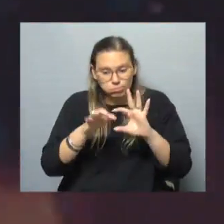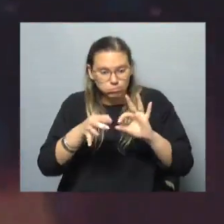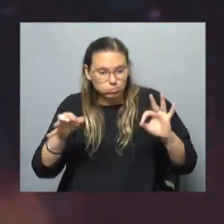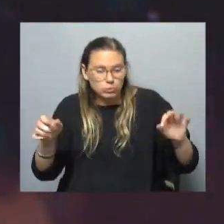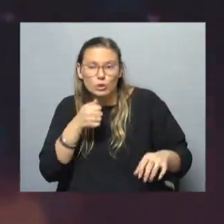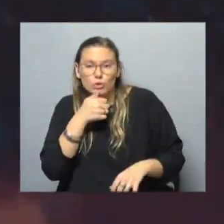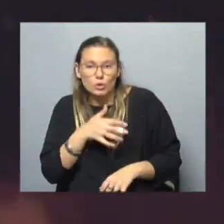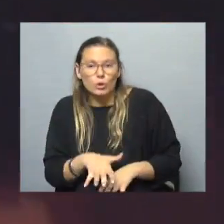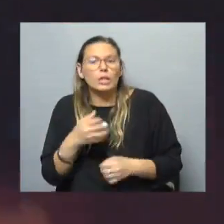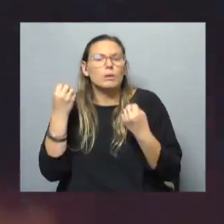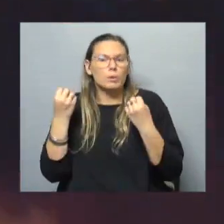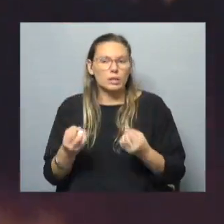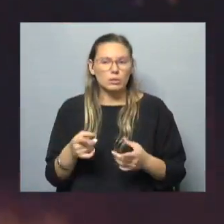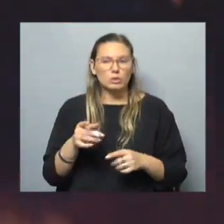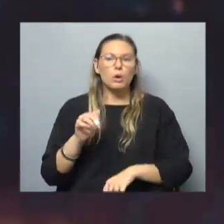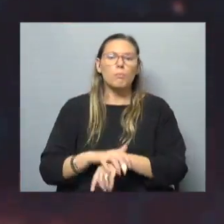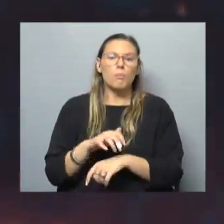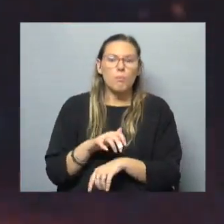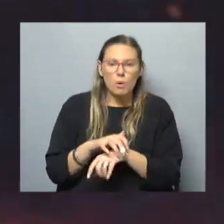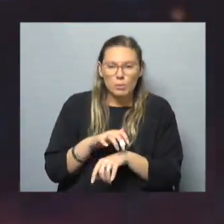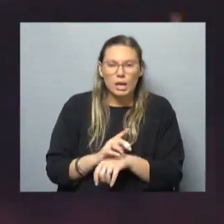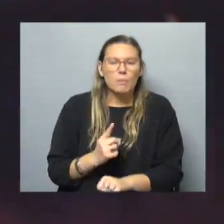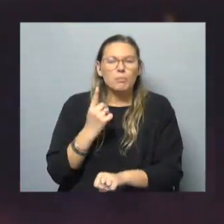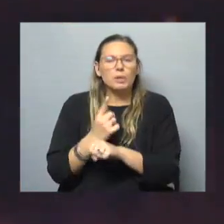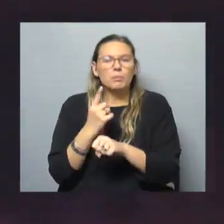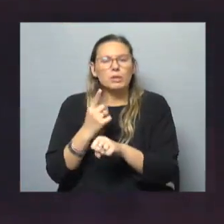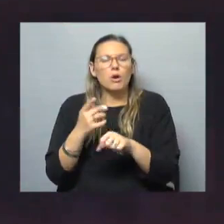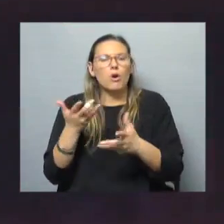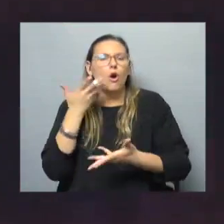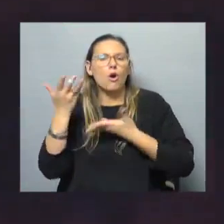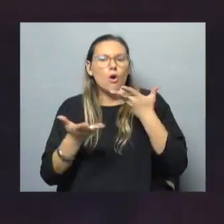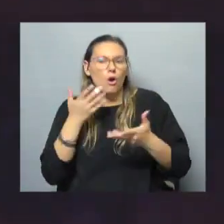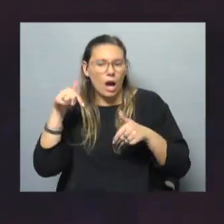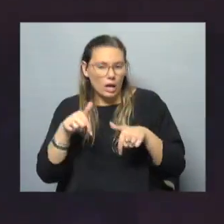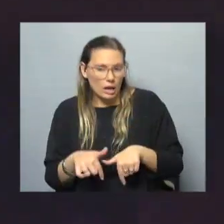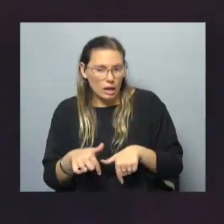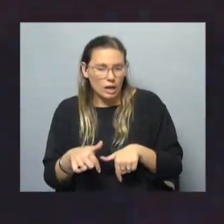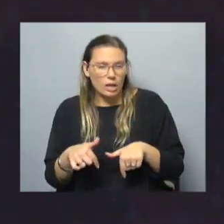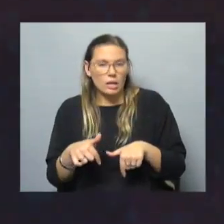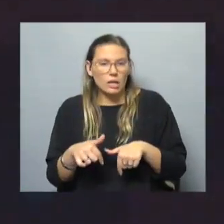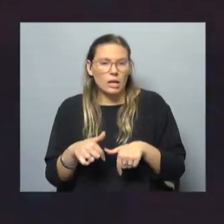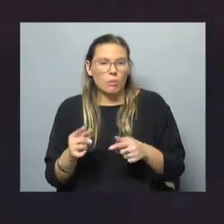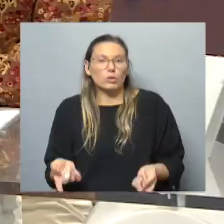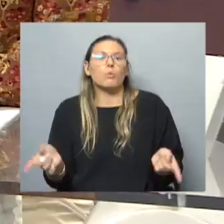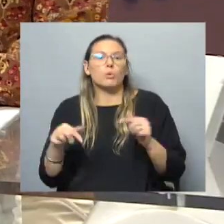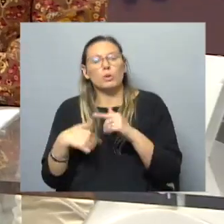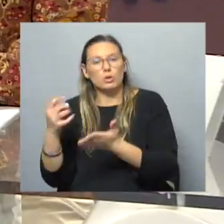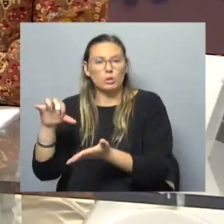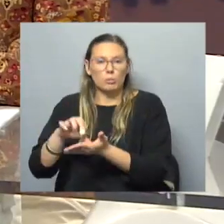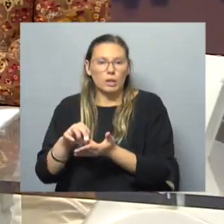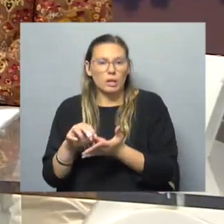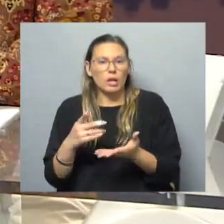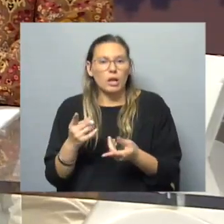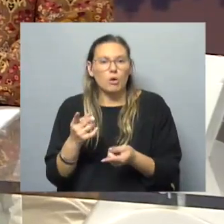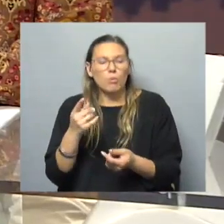la historia y lo que sucedió. Y bueno, esos momentos, ¿no? Esos primeros conciertos que dio acá en nuestro país a la vuelta del exilio. Es como una mamushka